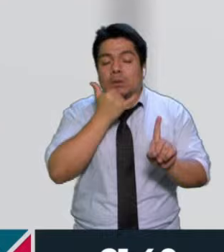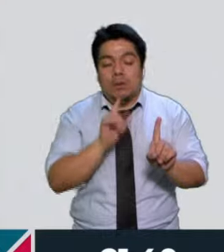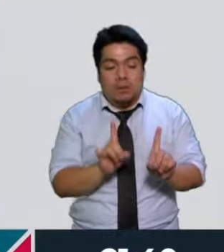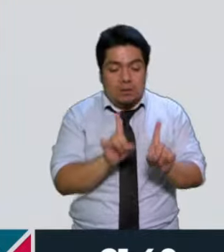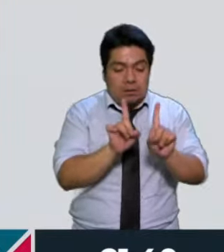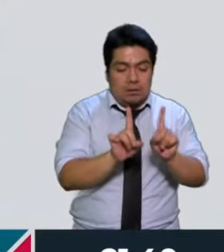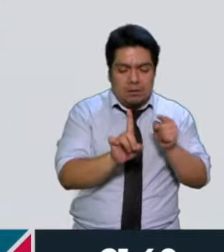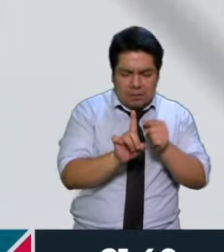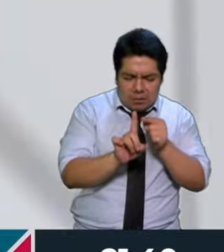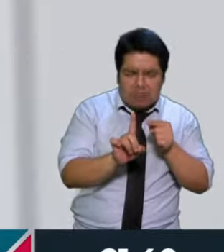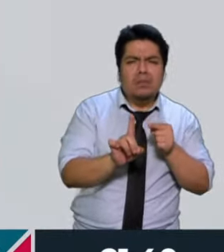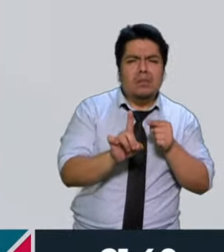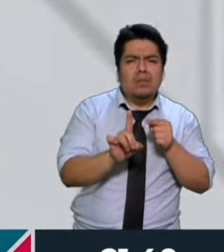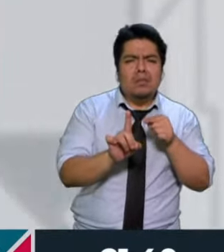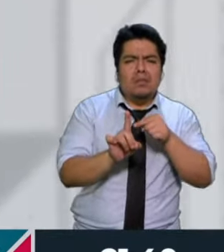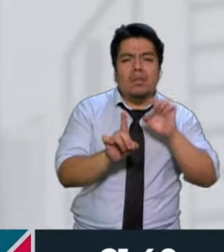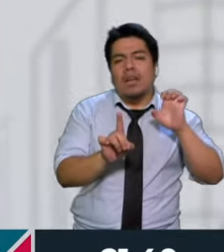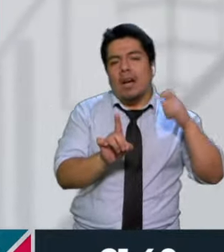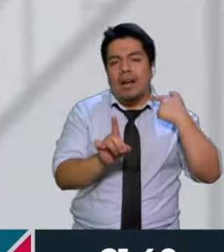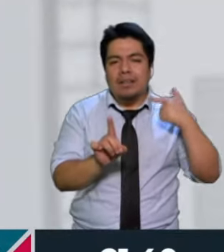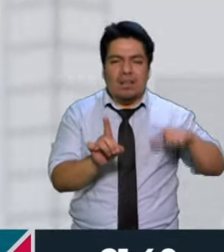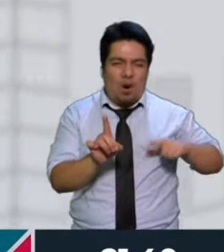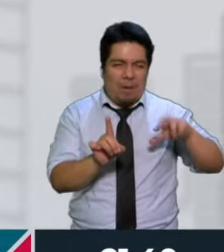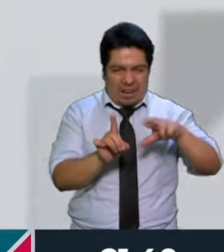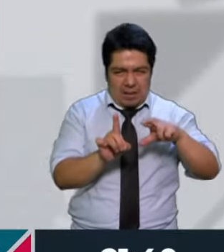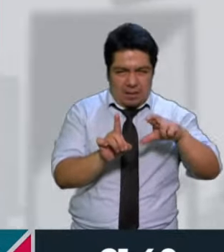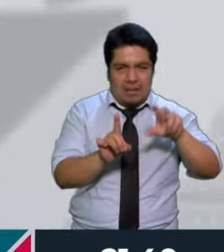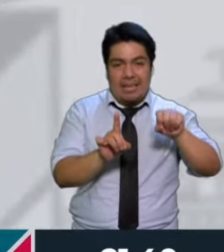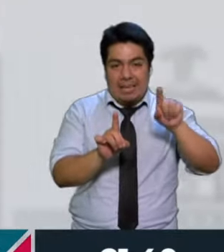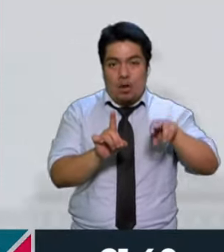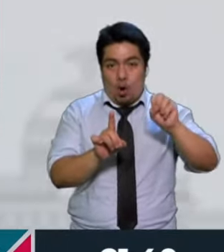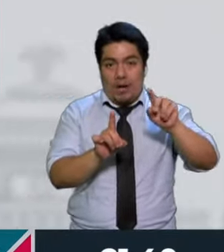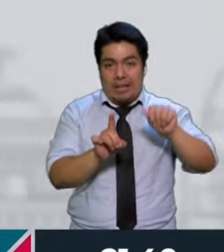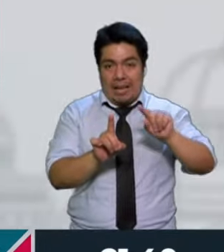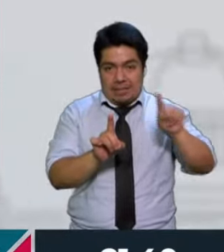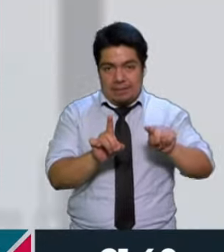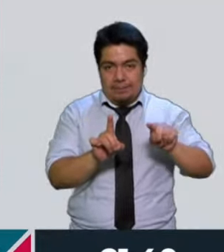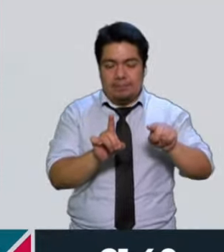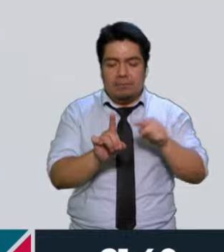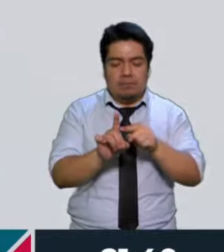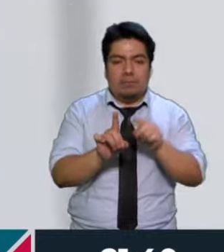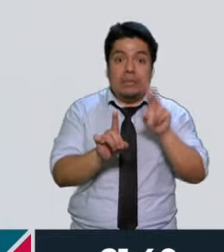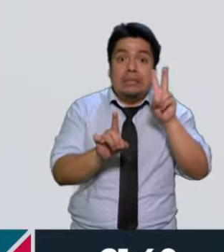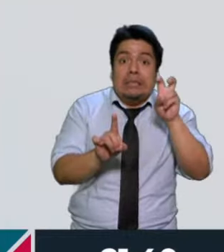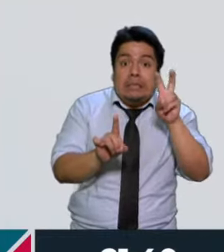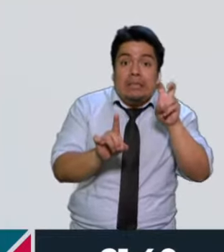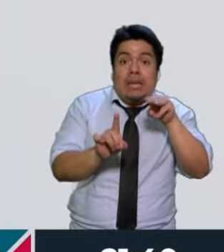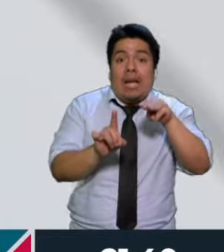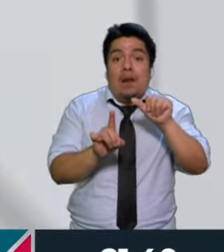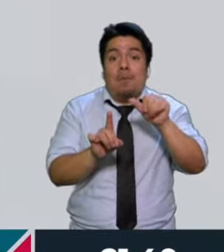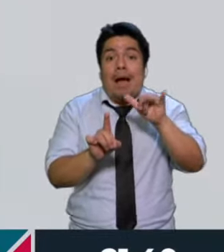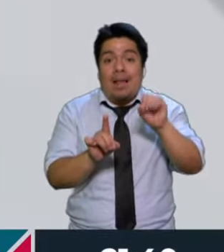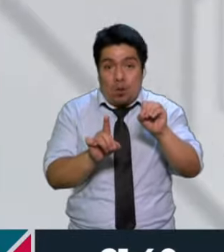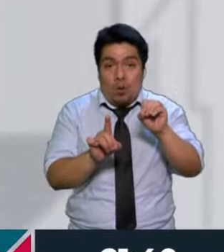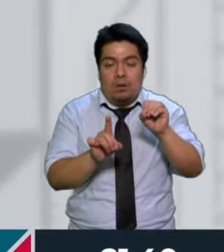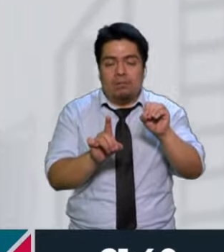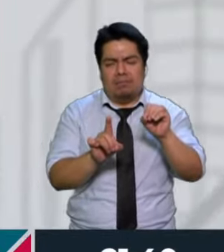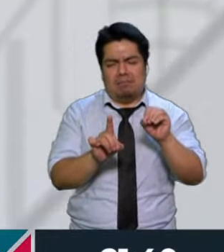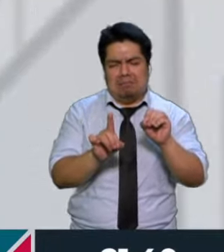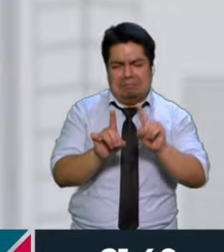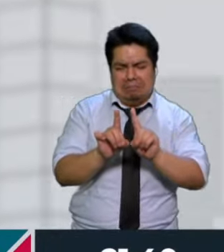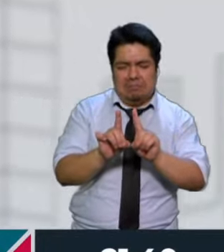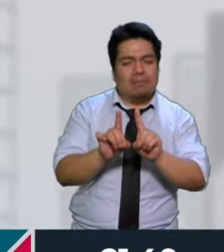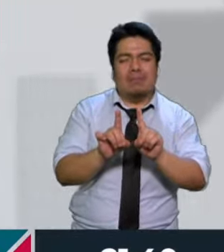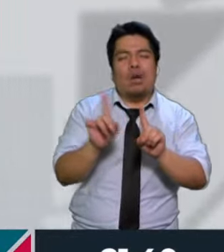acompañado de un exgobernador, Quirino Ordaz, y supuestamente el Mayo. La fotografía es, como ya lo dije,